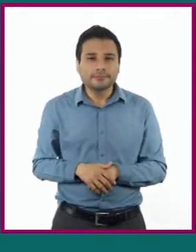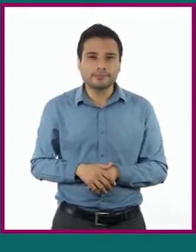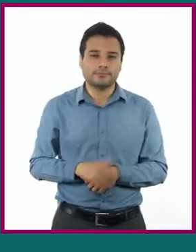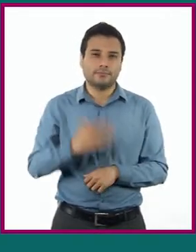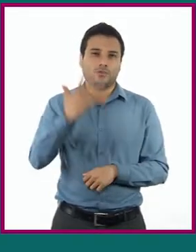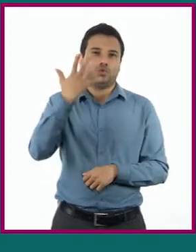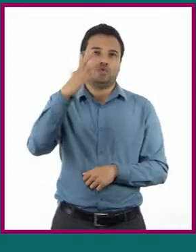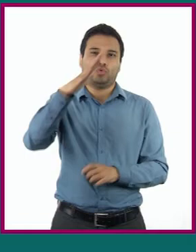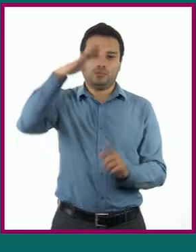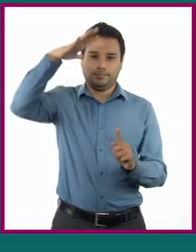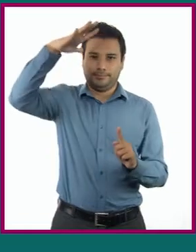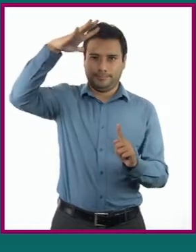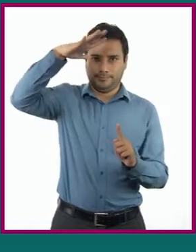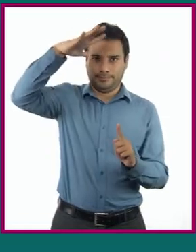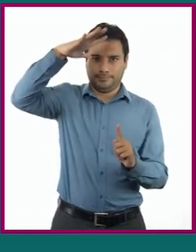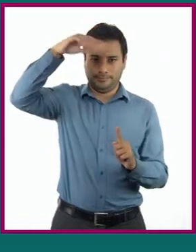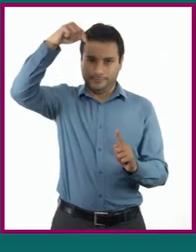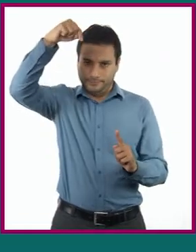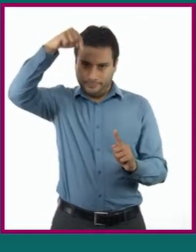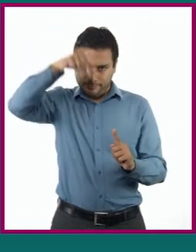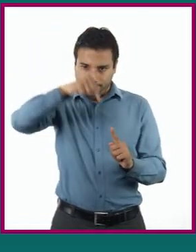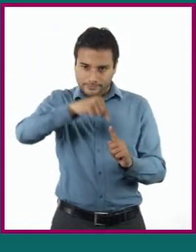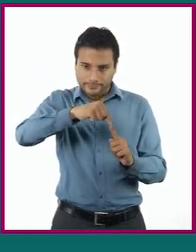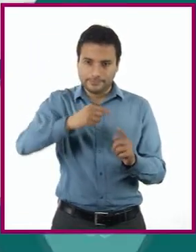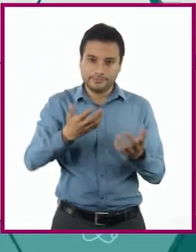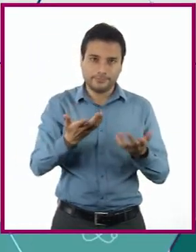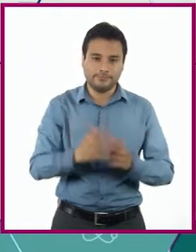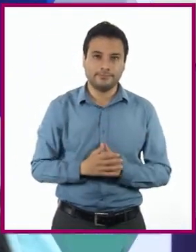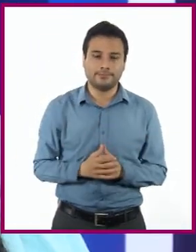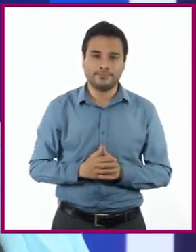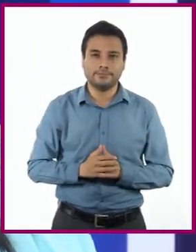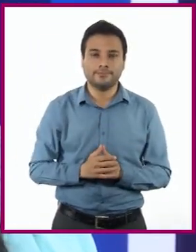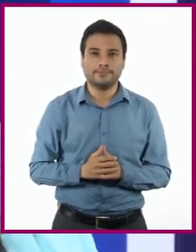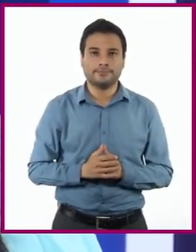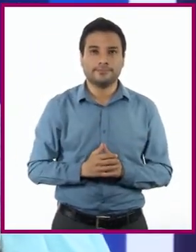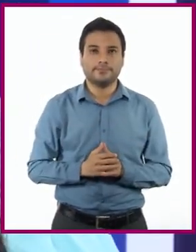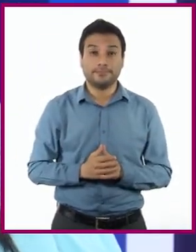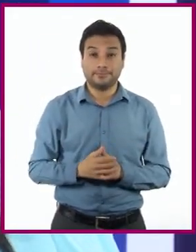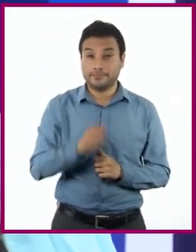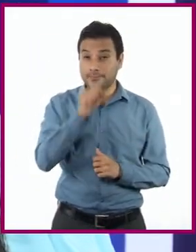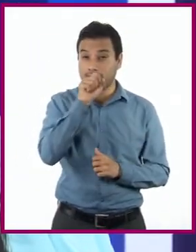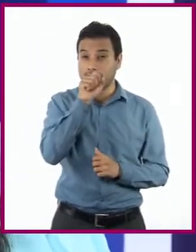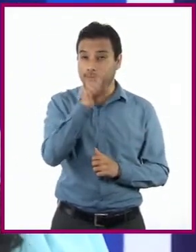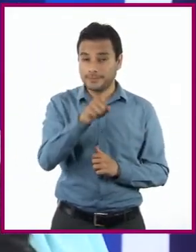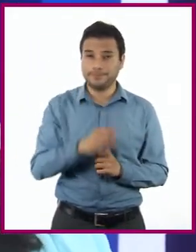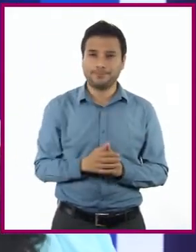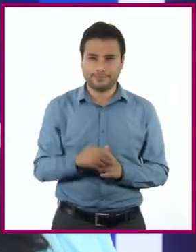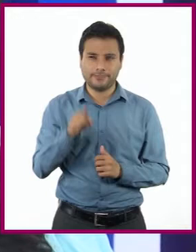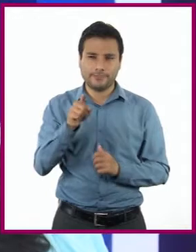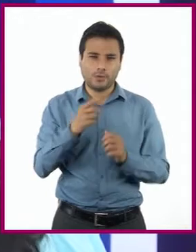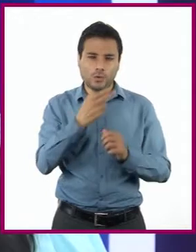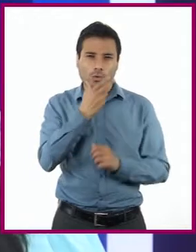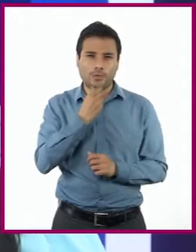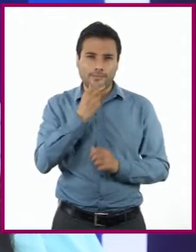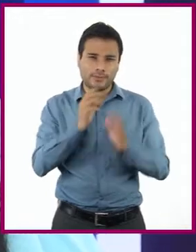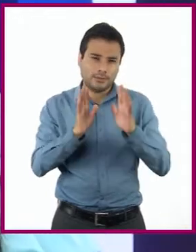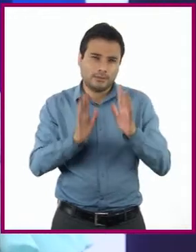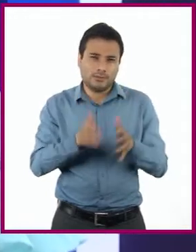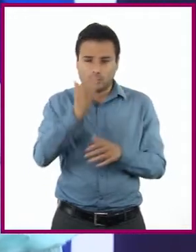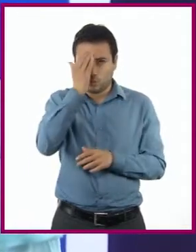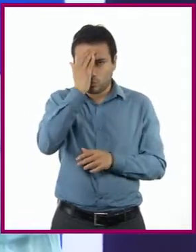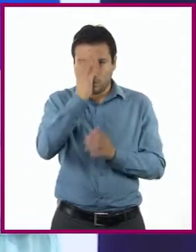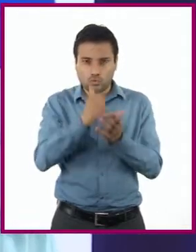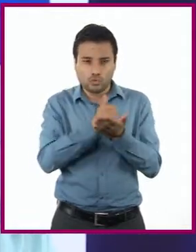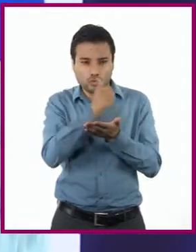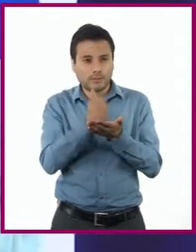eran completamente perpendiculares ahí. Además, Sabía la distancia entre ambas ciudades.